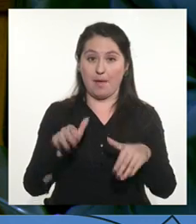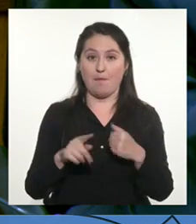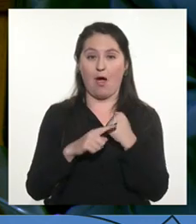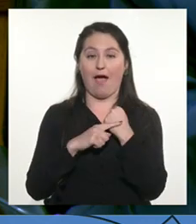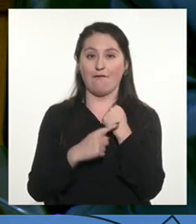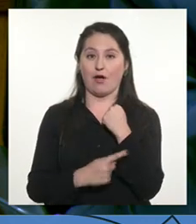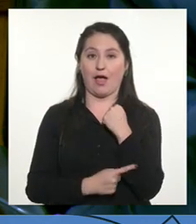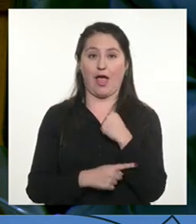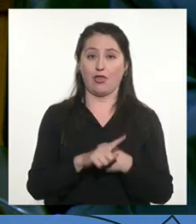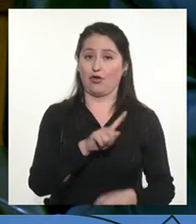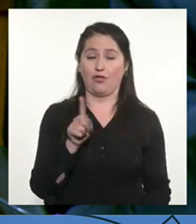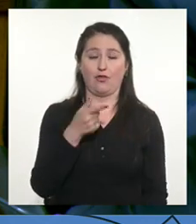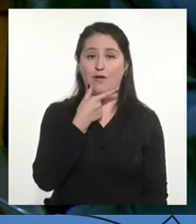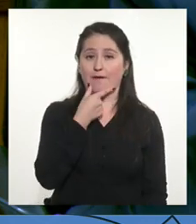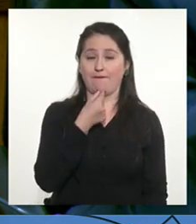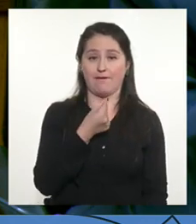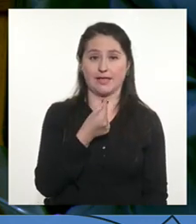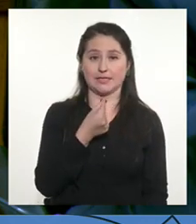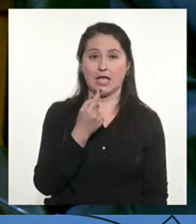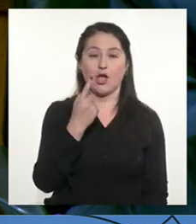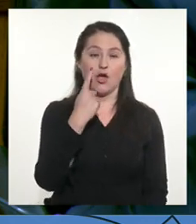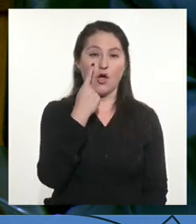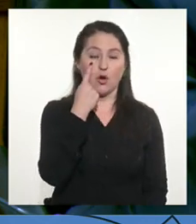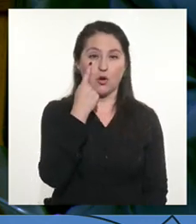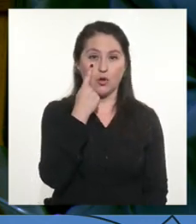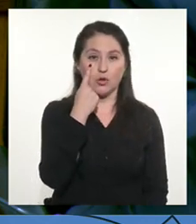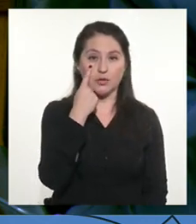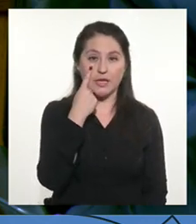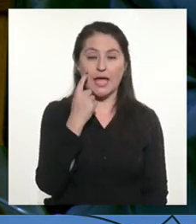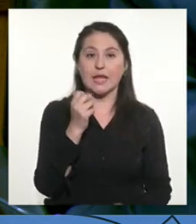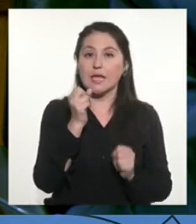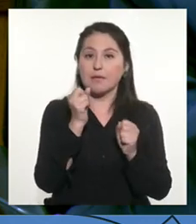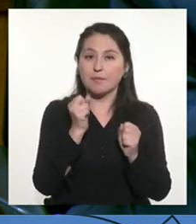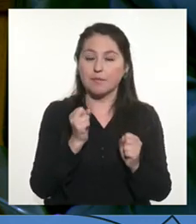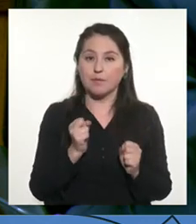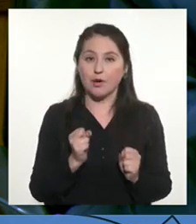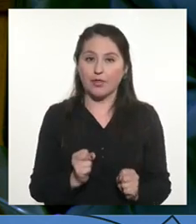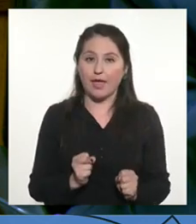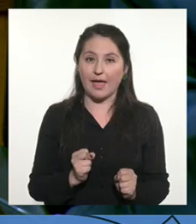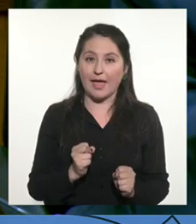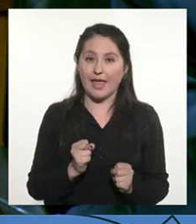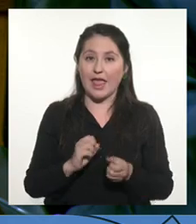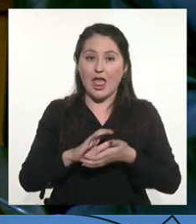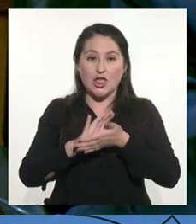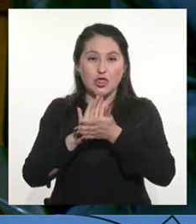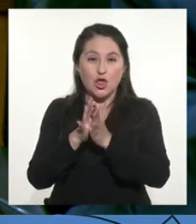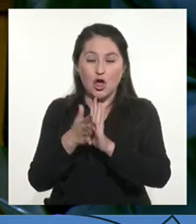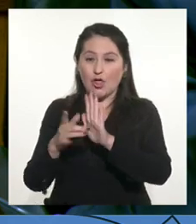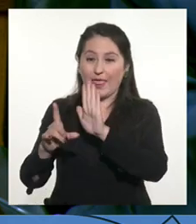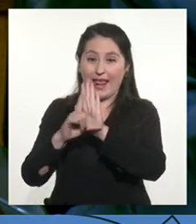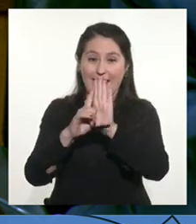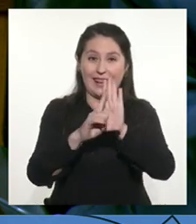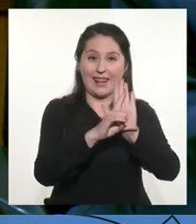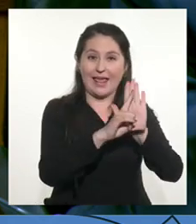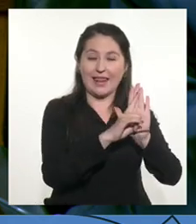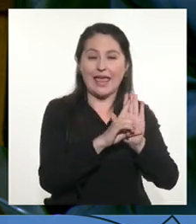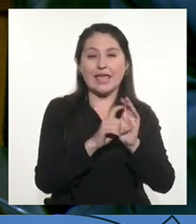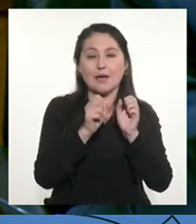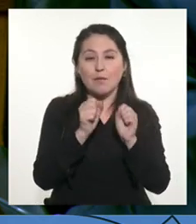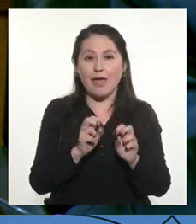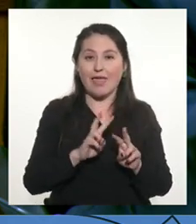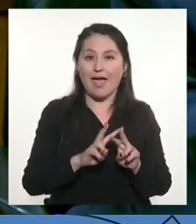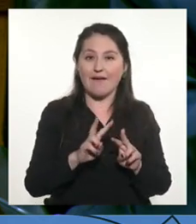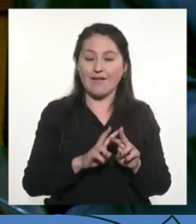fácil el conocer y poder llegar a toda la legislación que puede existir en